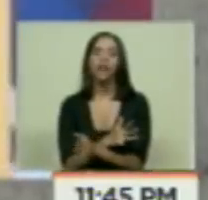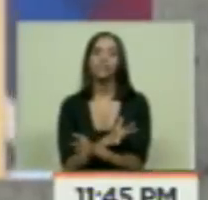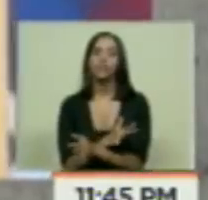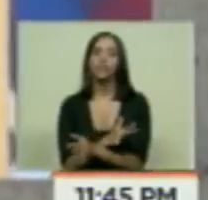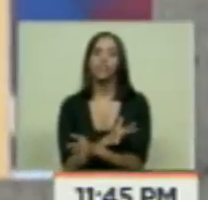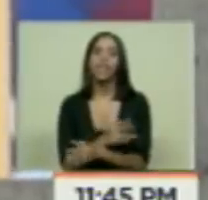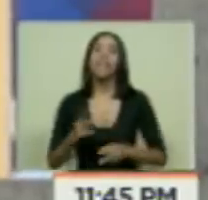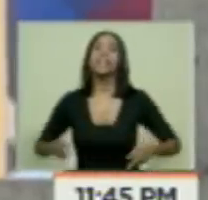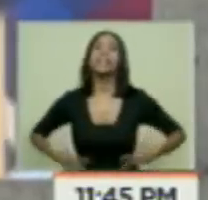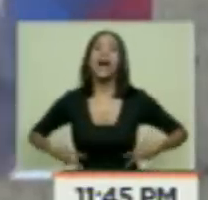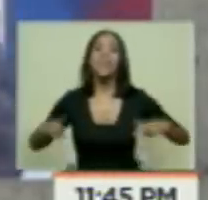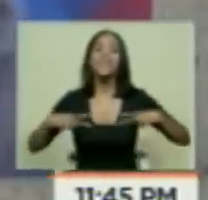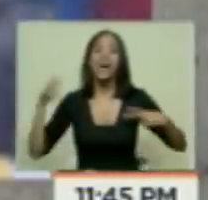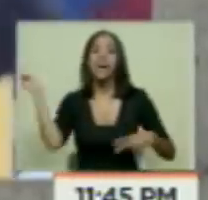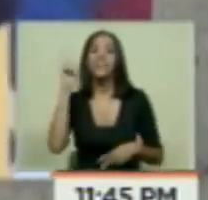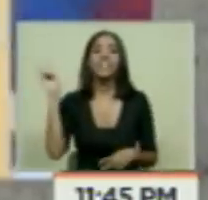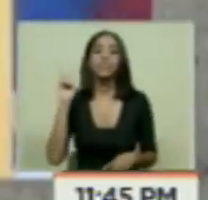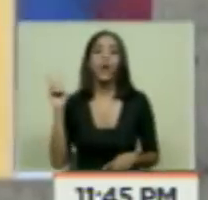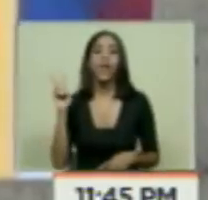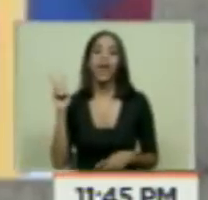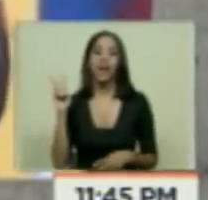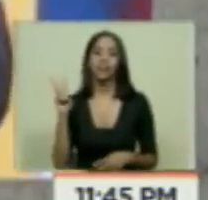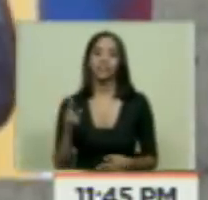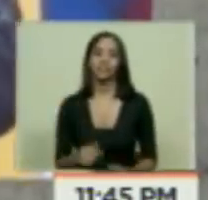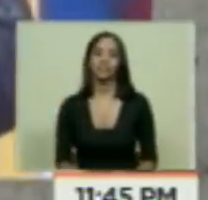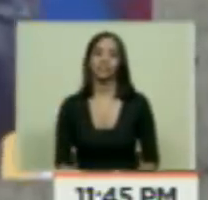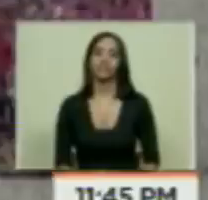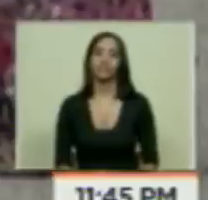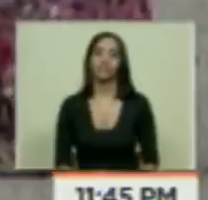la vida de Venezuela.